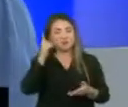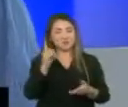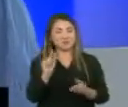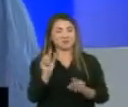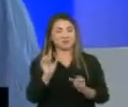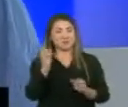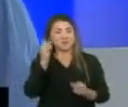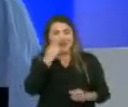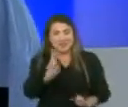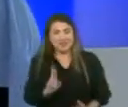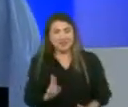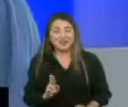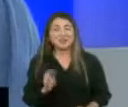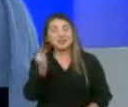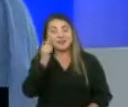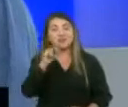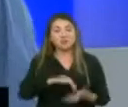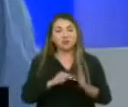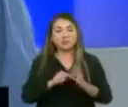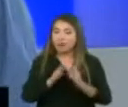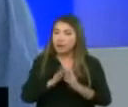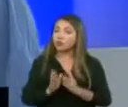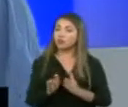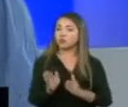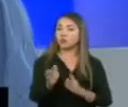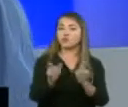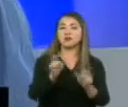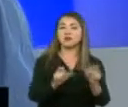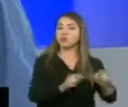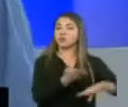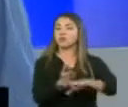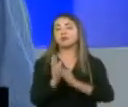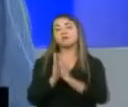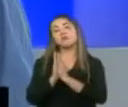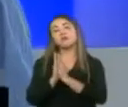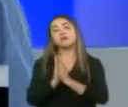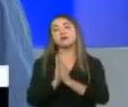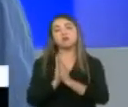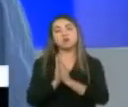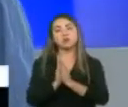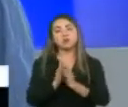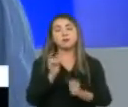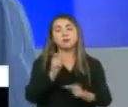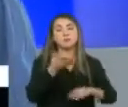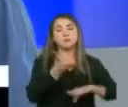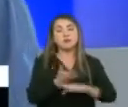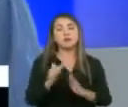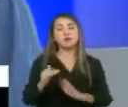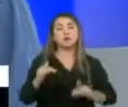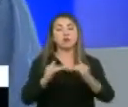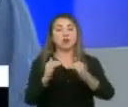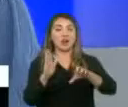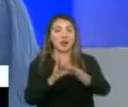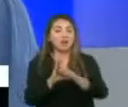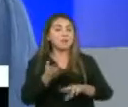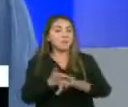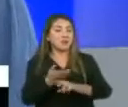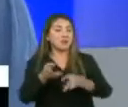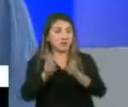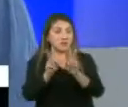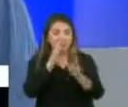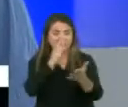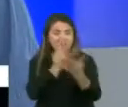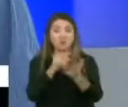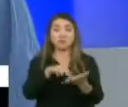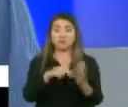tema. Hay que entender que este problema va a continuar, que la gente no está pidiendo favores, la gente está pidiendo derechos, está pidiendo igualdad ante la ley y está pidiendo que frente a un